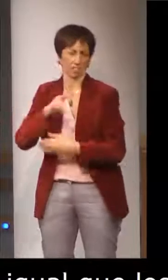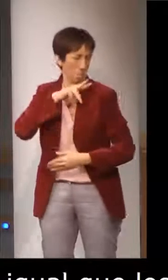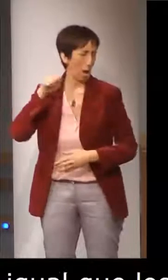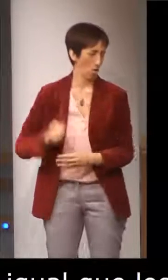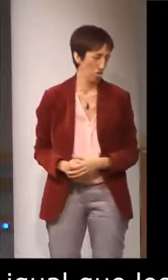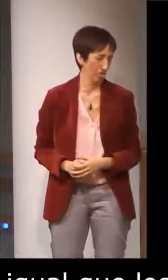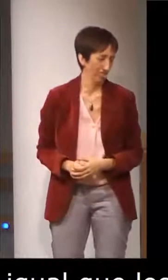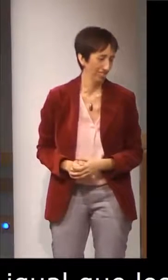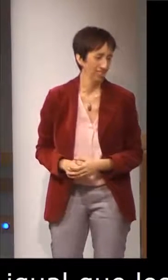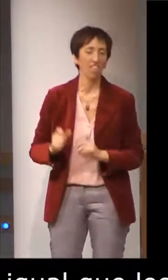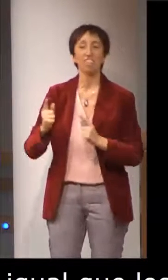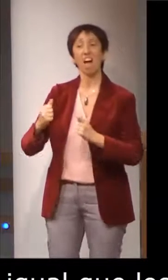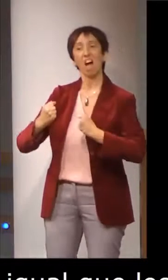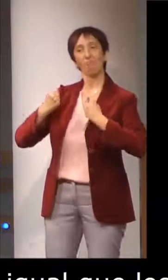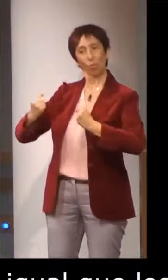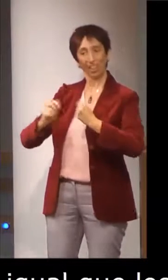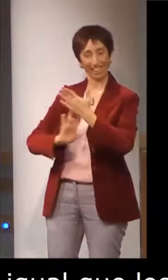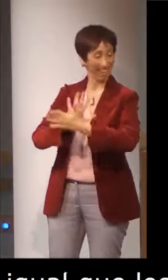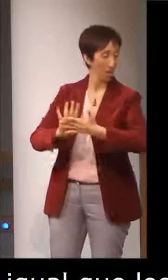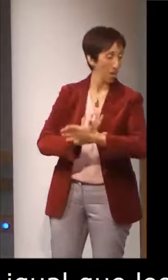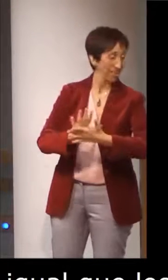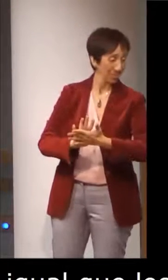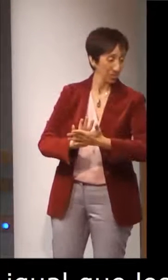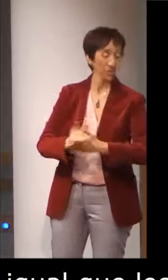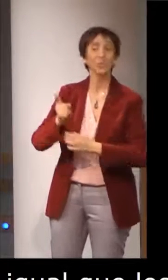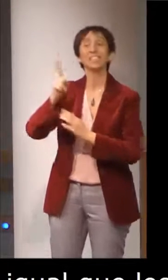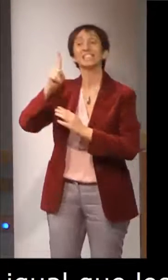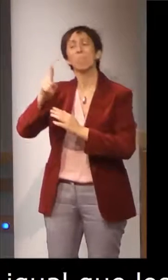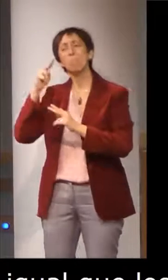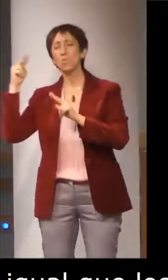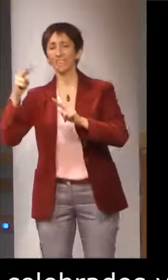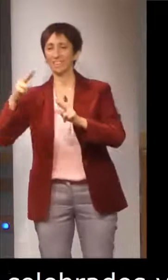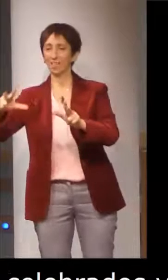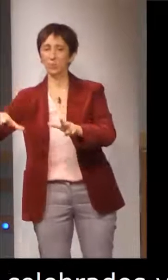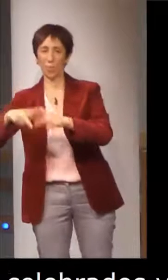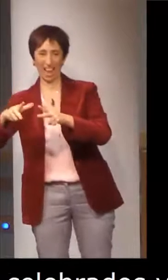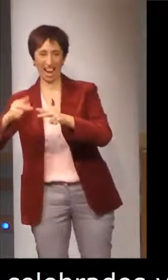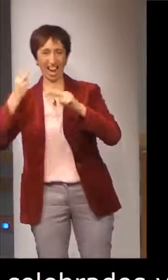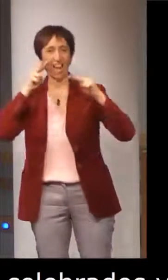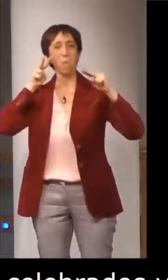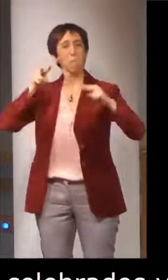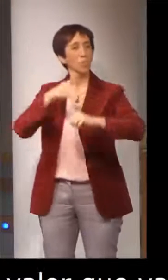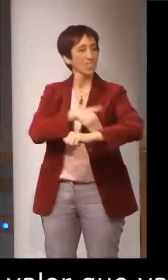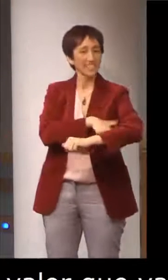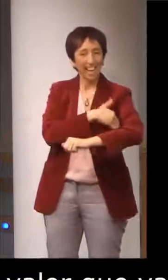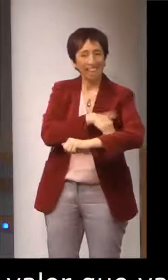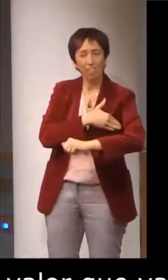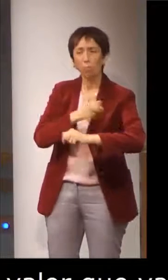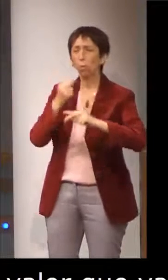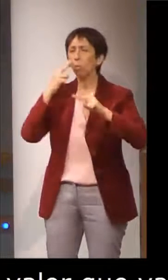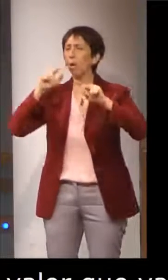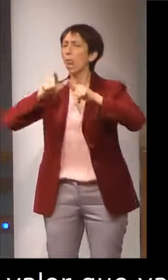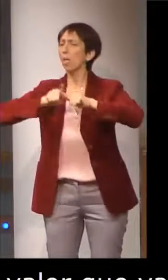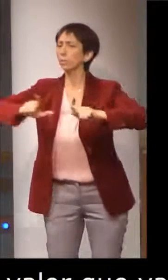va a suponer un intercambio de valor que va a aportar fuerza a la lengua de signos pero también desde un punto de vista